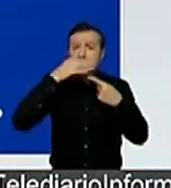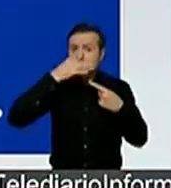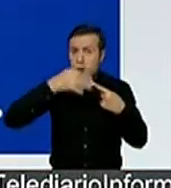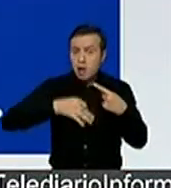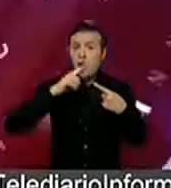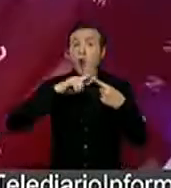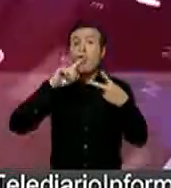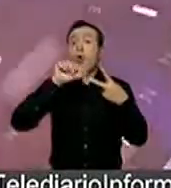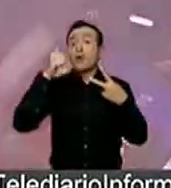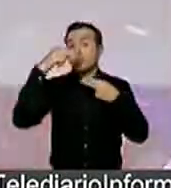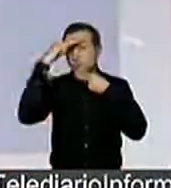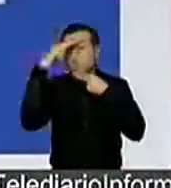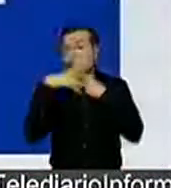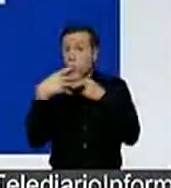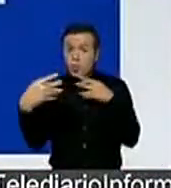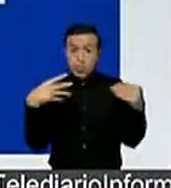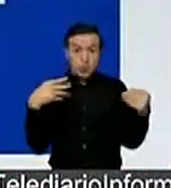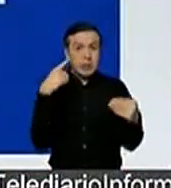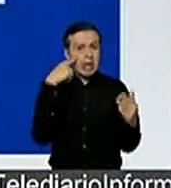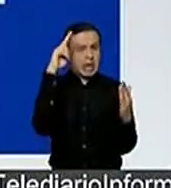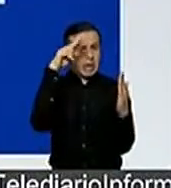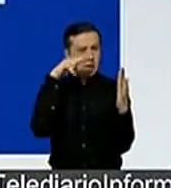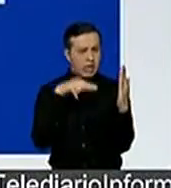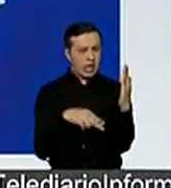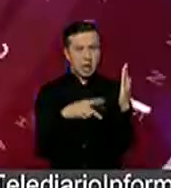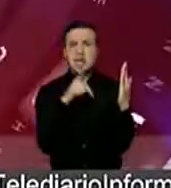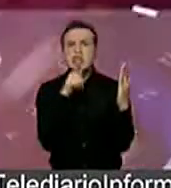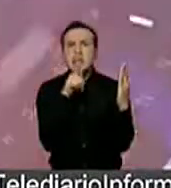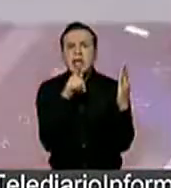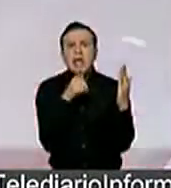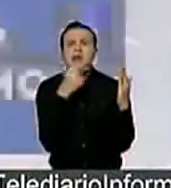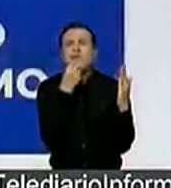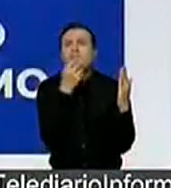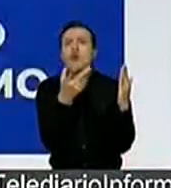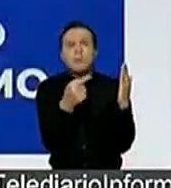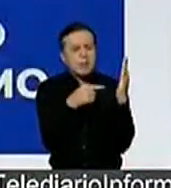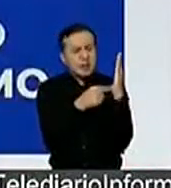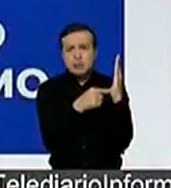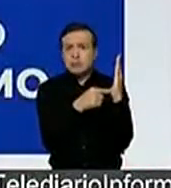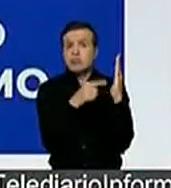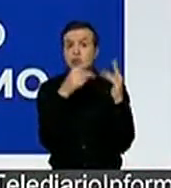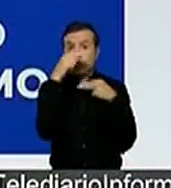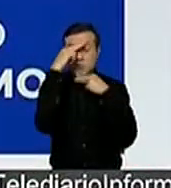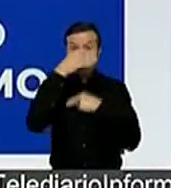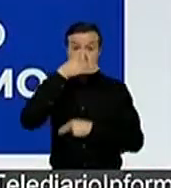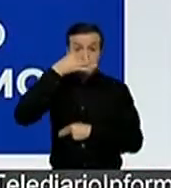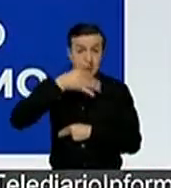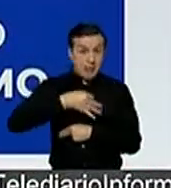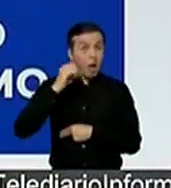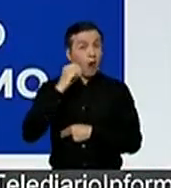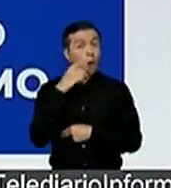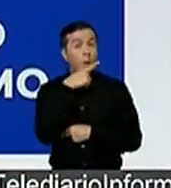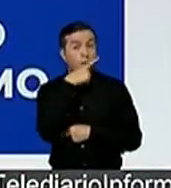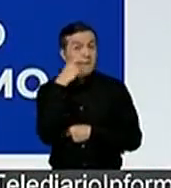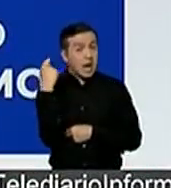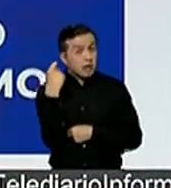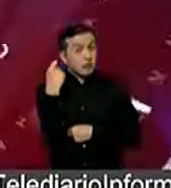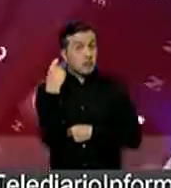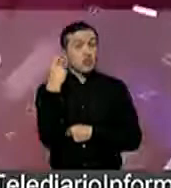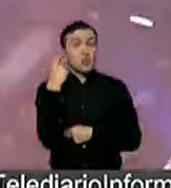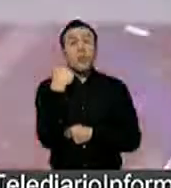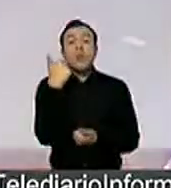otros espacios. Lea el contenido y verifique que cuente con fuentes. Distinga si se trata de una noticia real o si corresponde a un texto